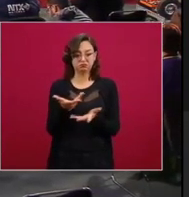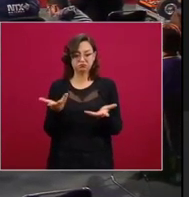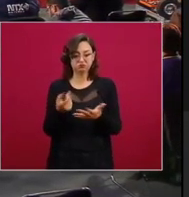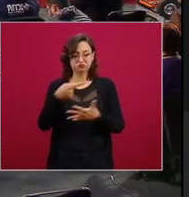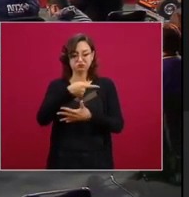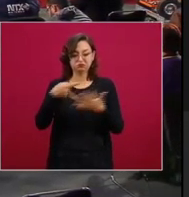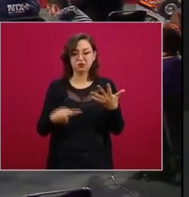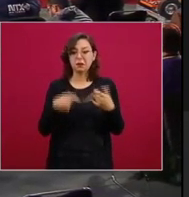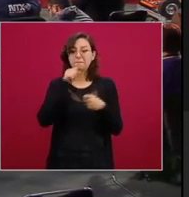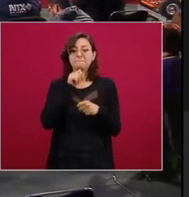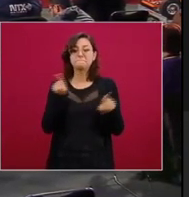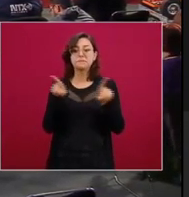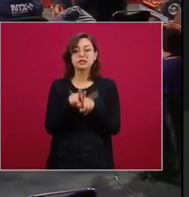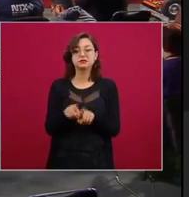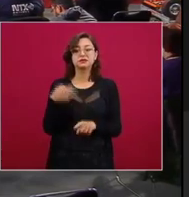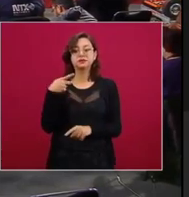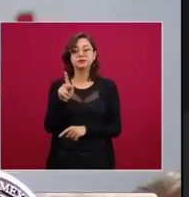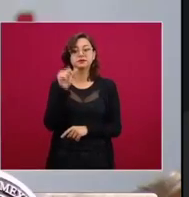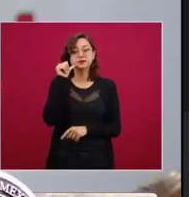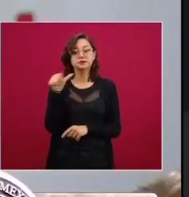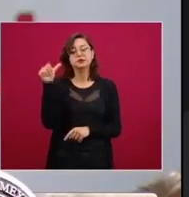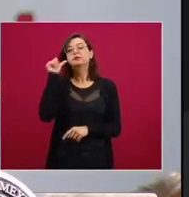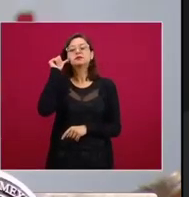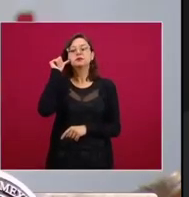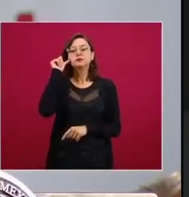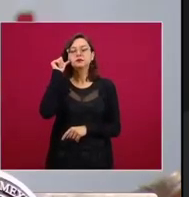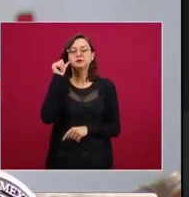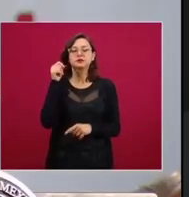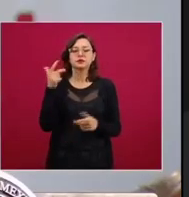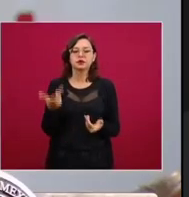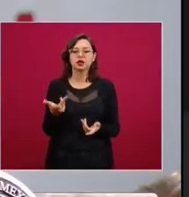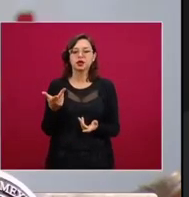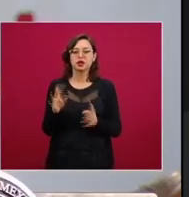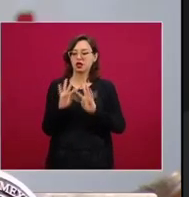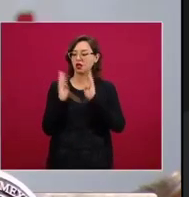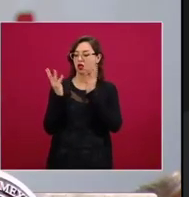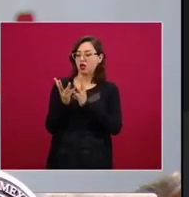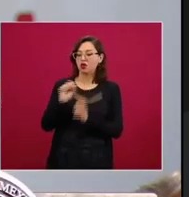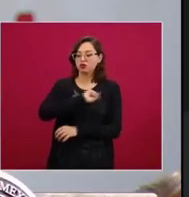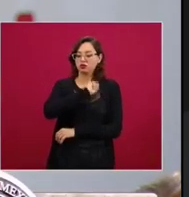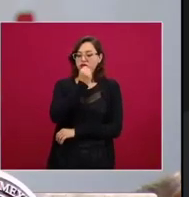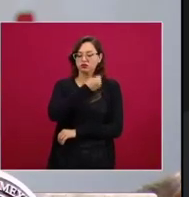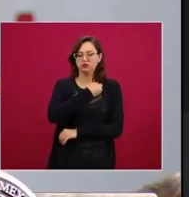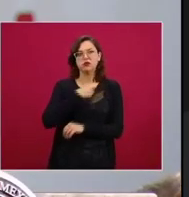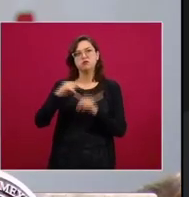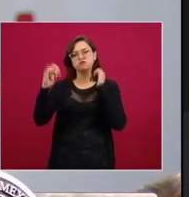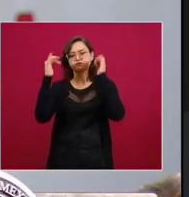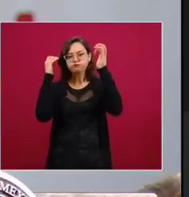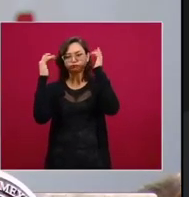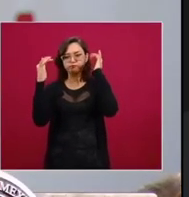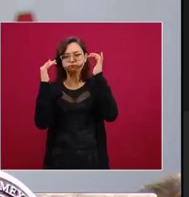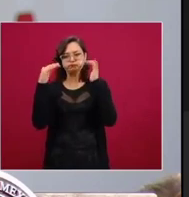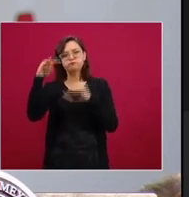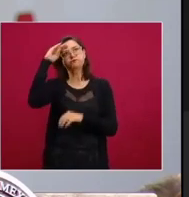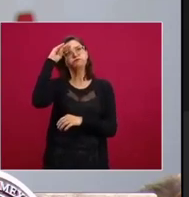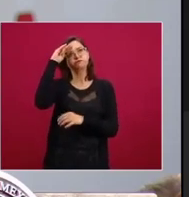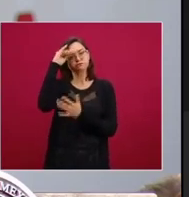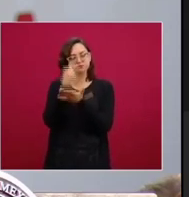es que regresamos el 17 o el 18, porque sí, 17 de junio